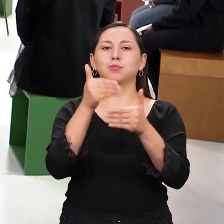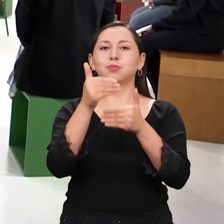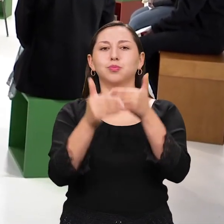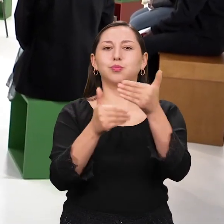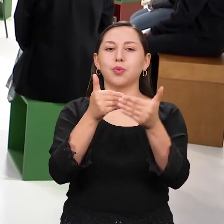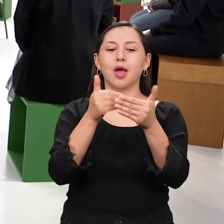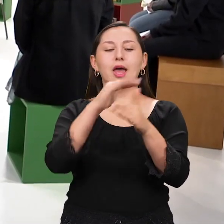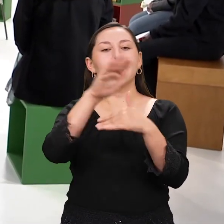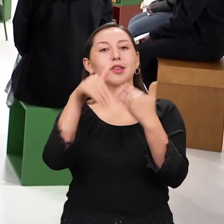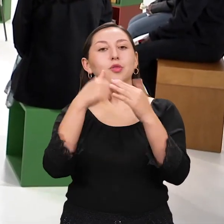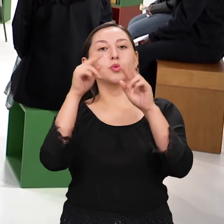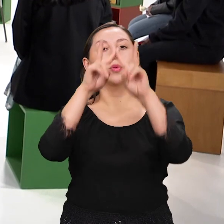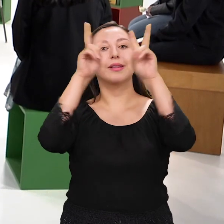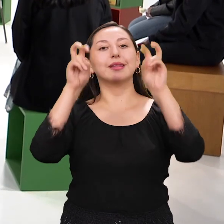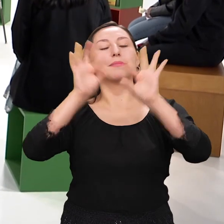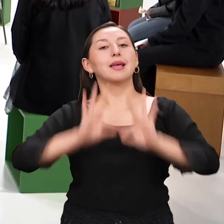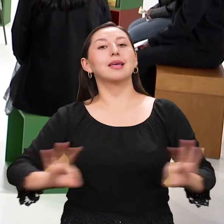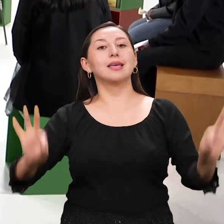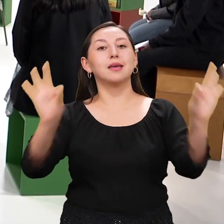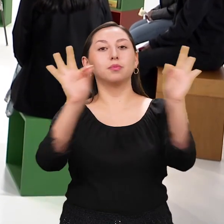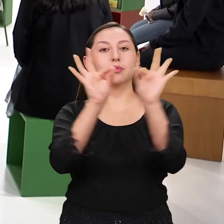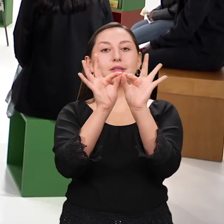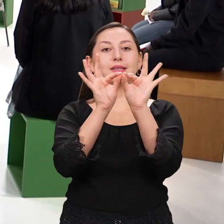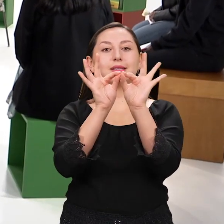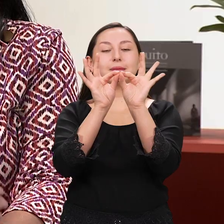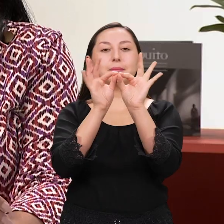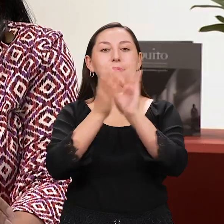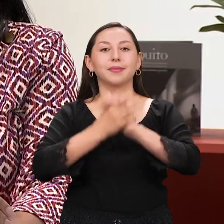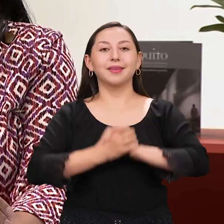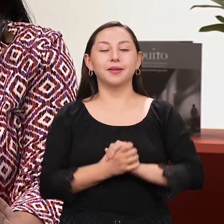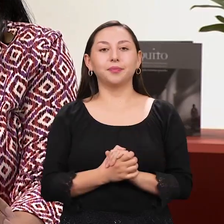esa no es, digamos, una vía